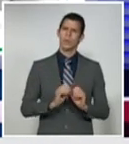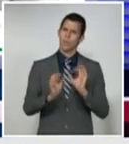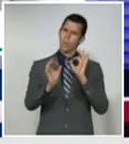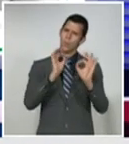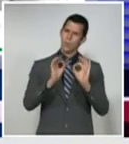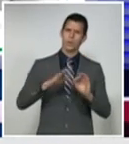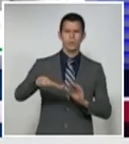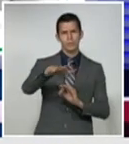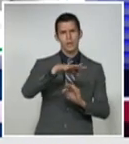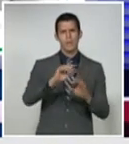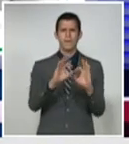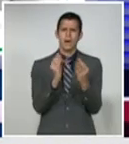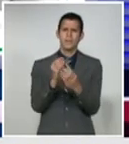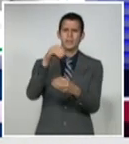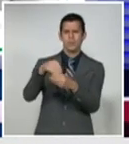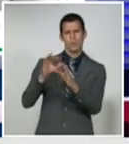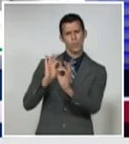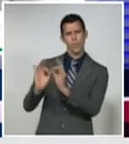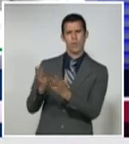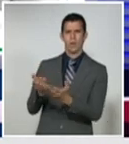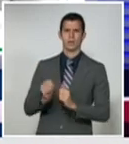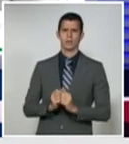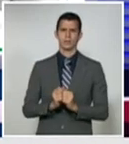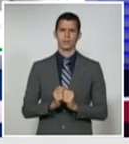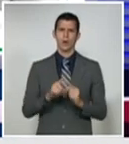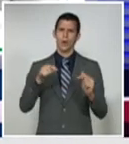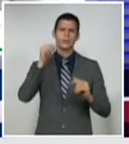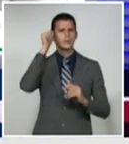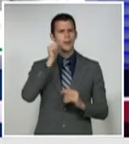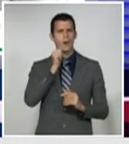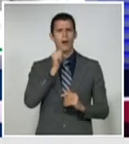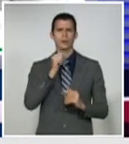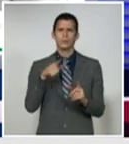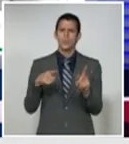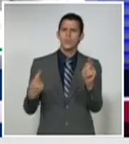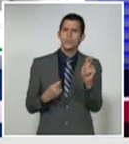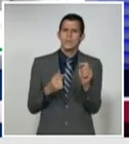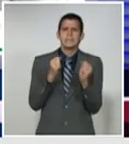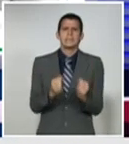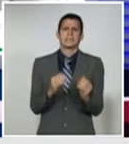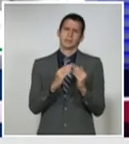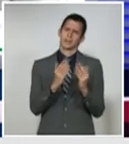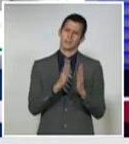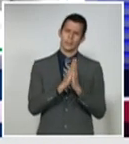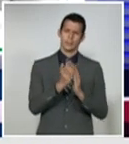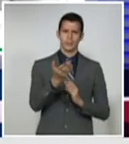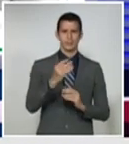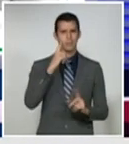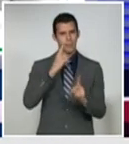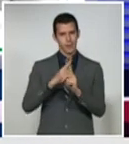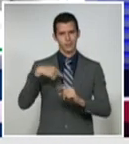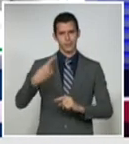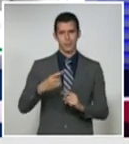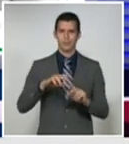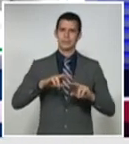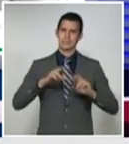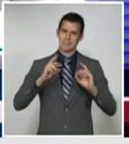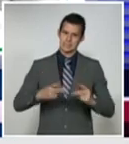a su familia, cuide mucho. Hoy es sábado. Trate de no salir. Nos vemos mañana en otra conferencia